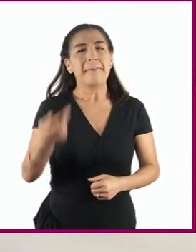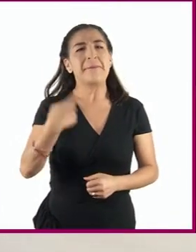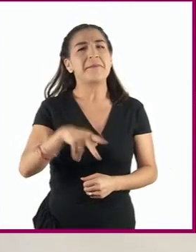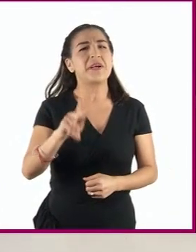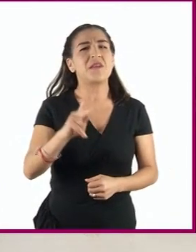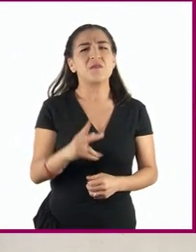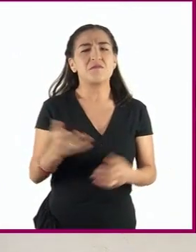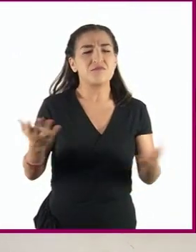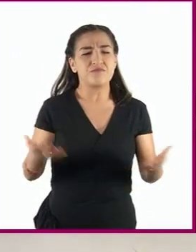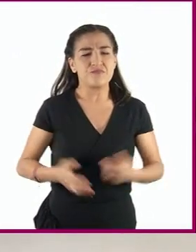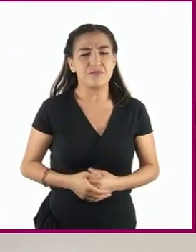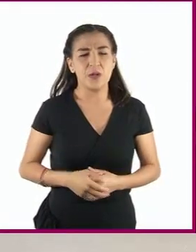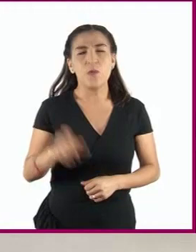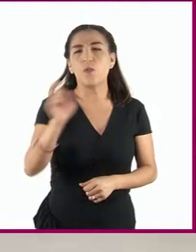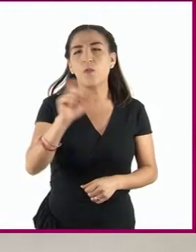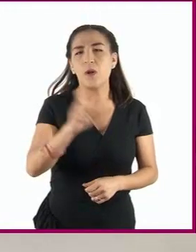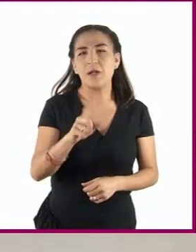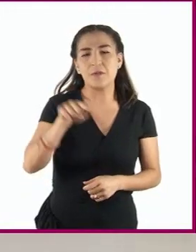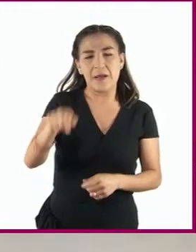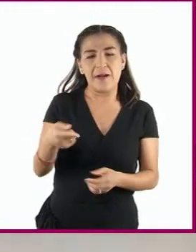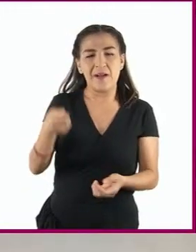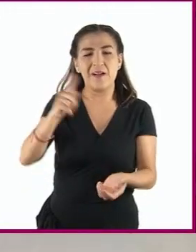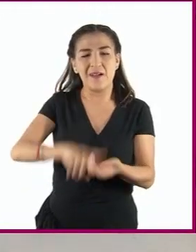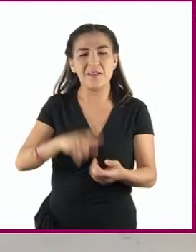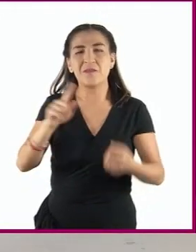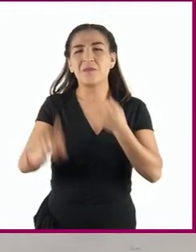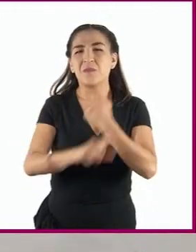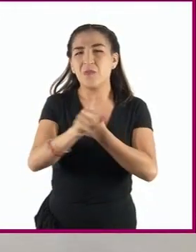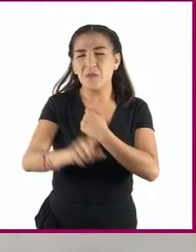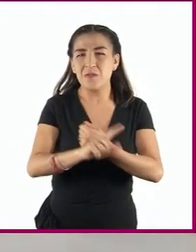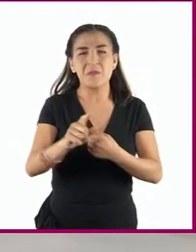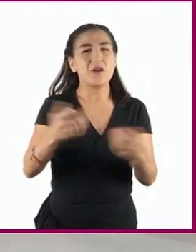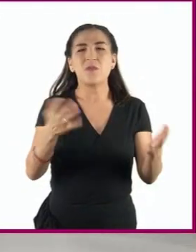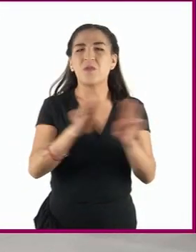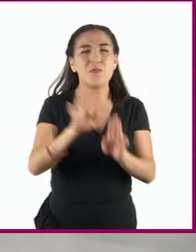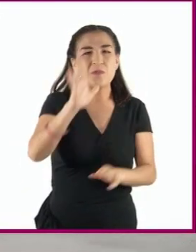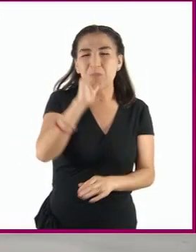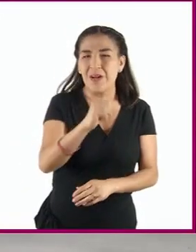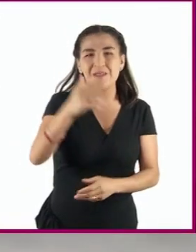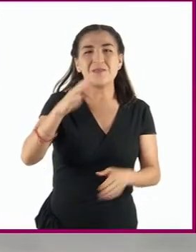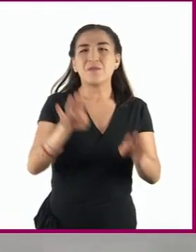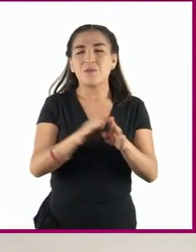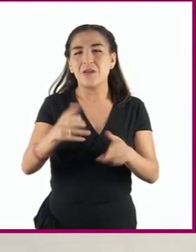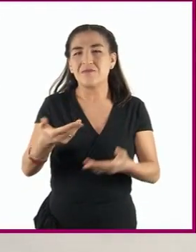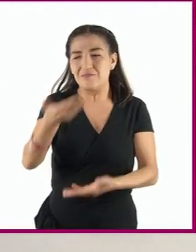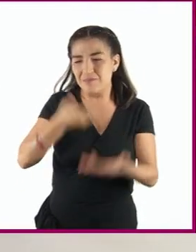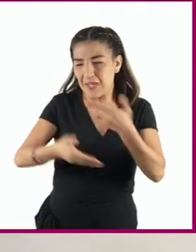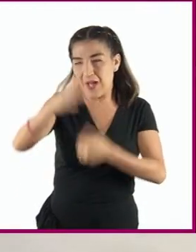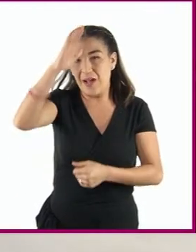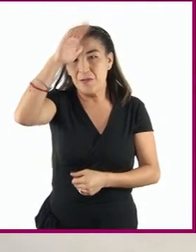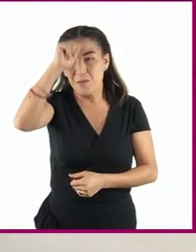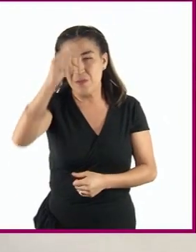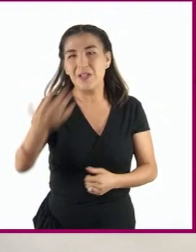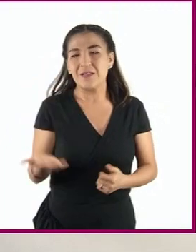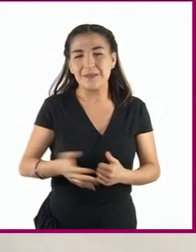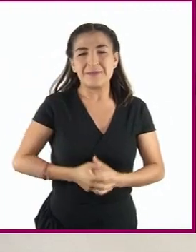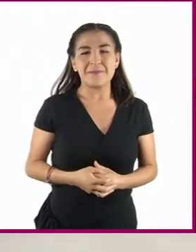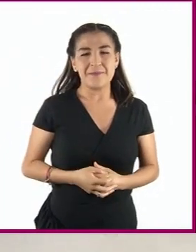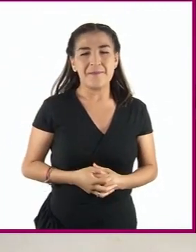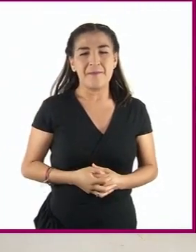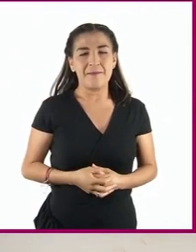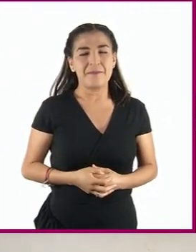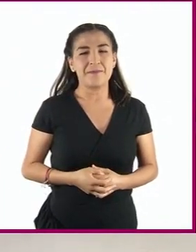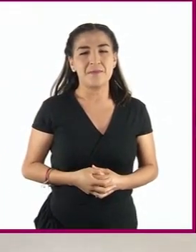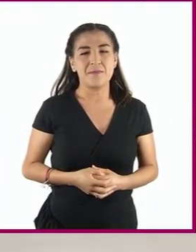Pero, ¿qué pasa cuando las partes en un conflicto no son capaces de negociar de manera directa? Esto puede